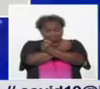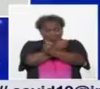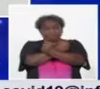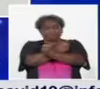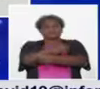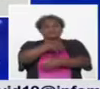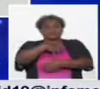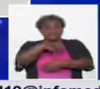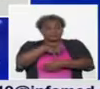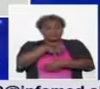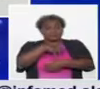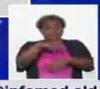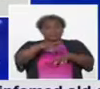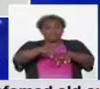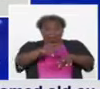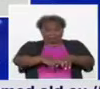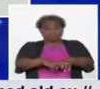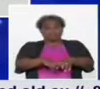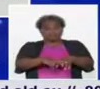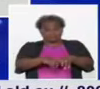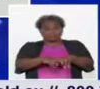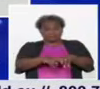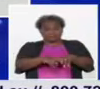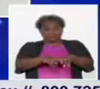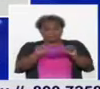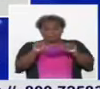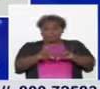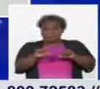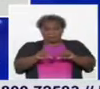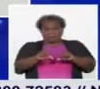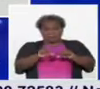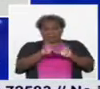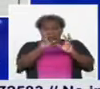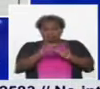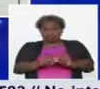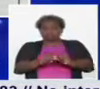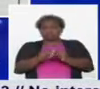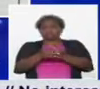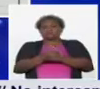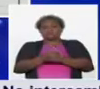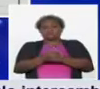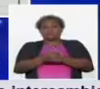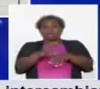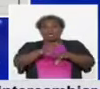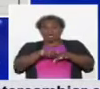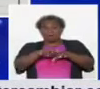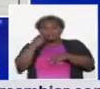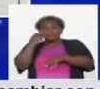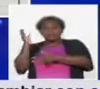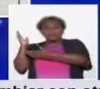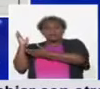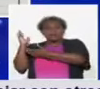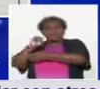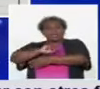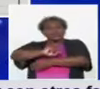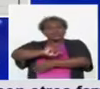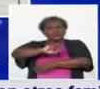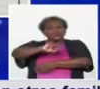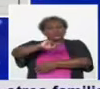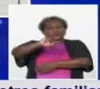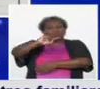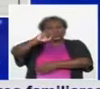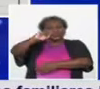en toda la capital de nuestro país. La Habana, se puede ver ahí la curva, el comportamiento